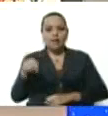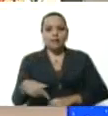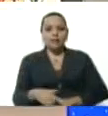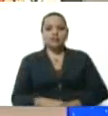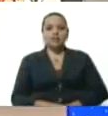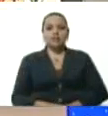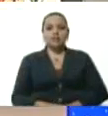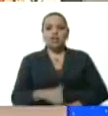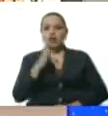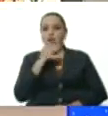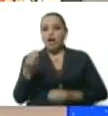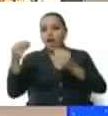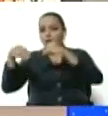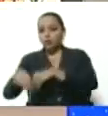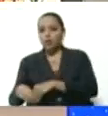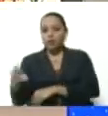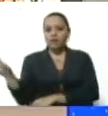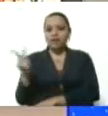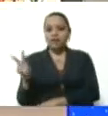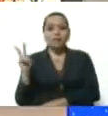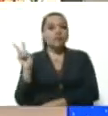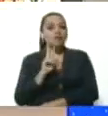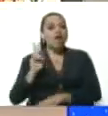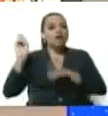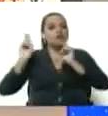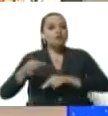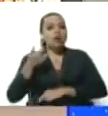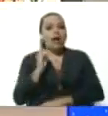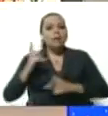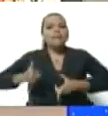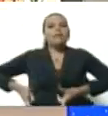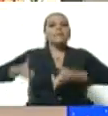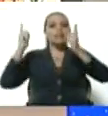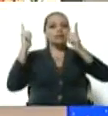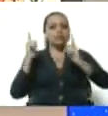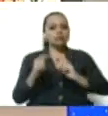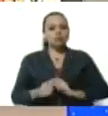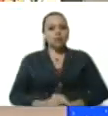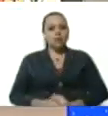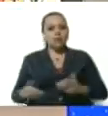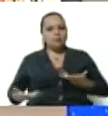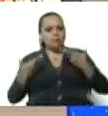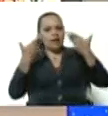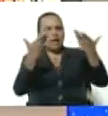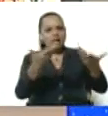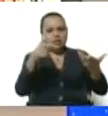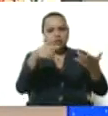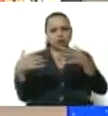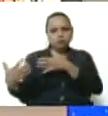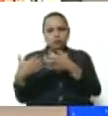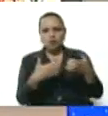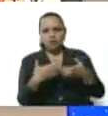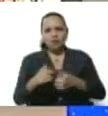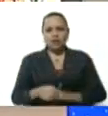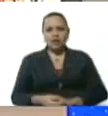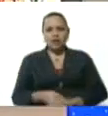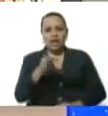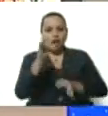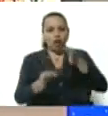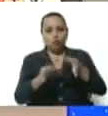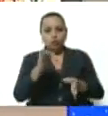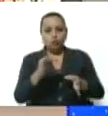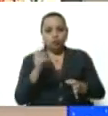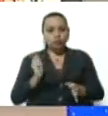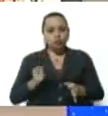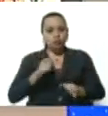del consentimiento de Venezuela. Venezuela nunca ha dado consentimiento para llevar esta controversia territorial a la Corte